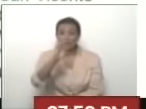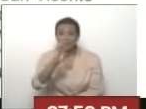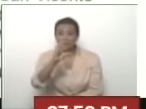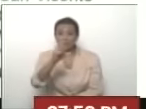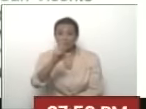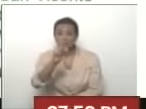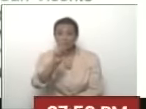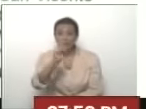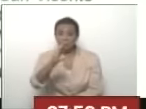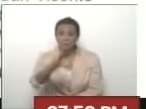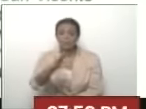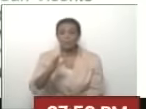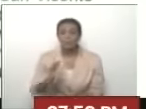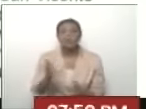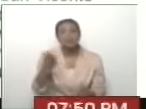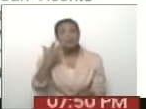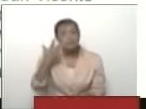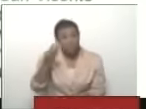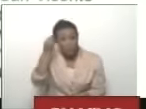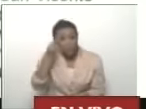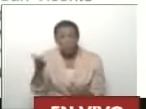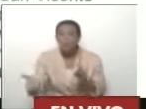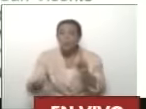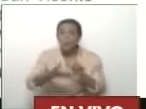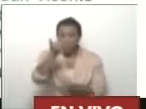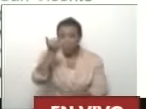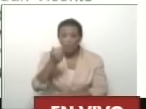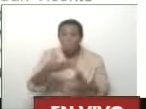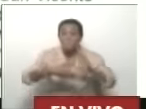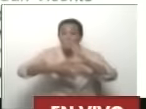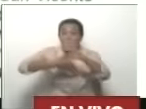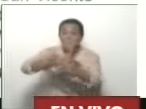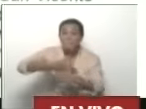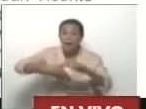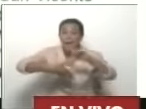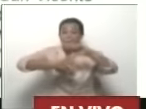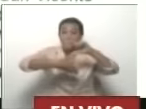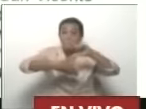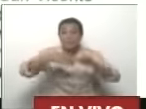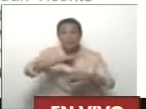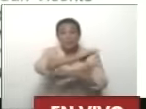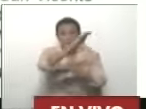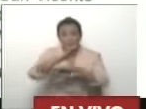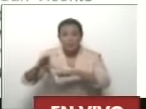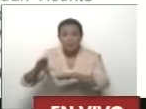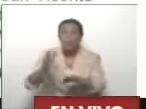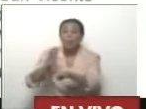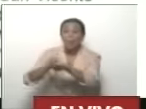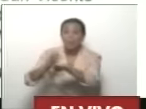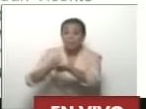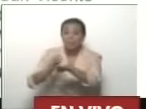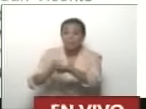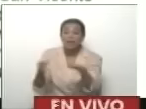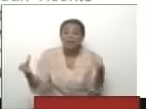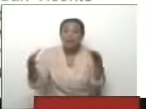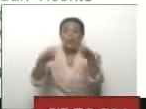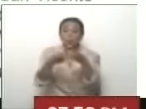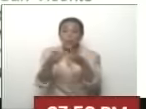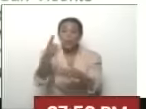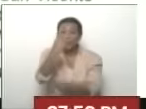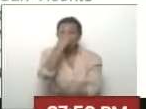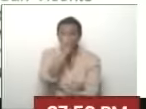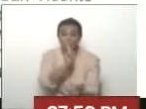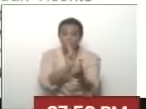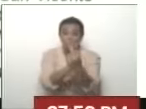convocante. Creo que es un gran logro para América Latina y para el Caribe que se haya convocado esta reunión cara a